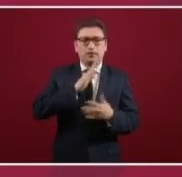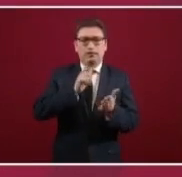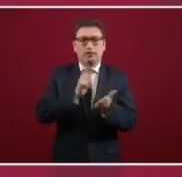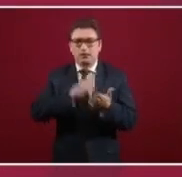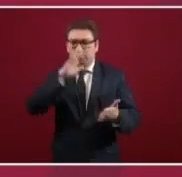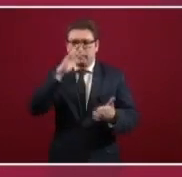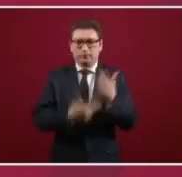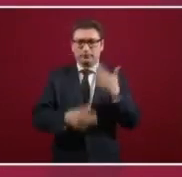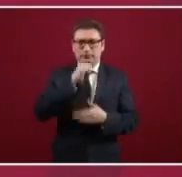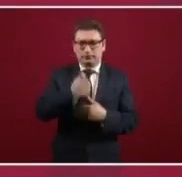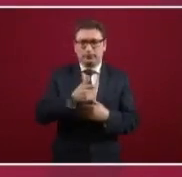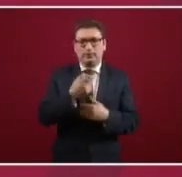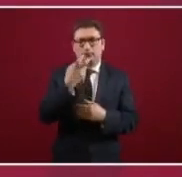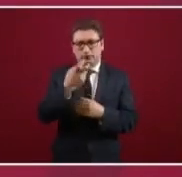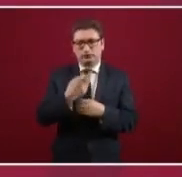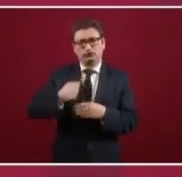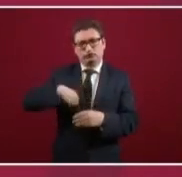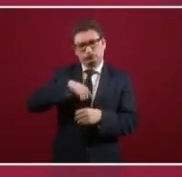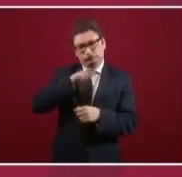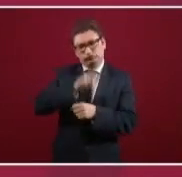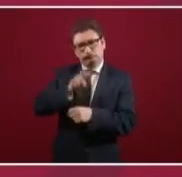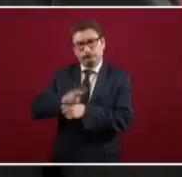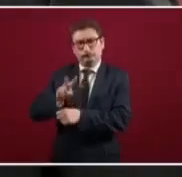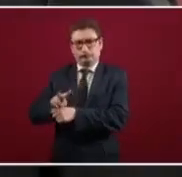porque se hizo una auditoría